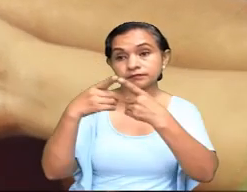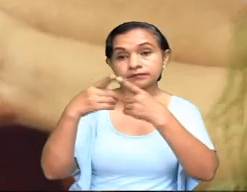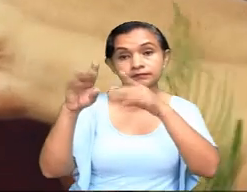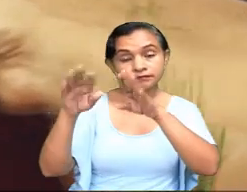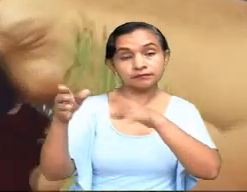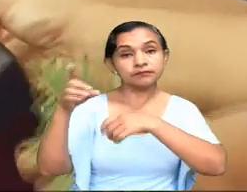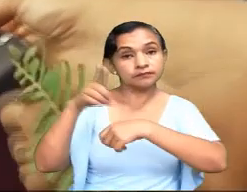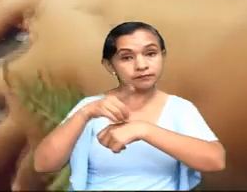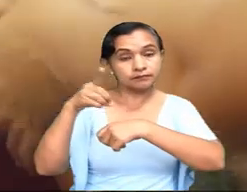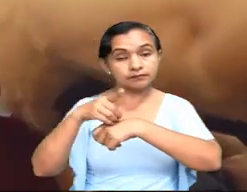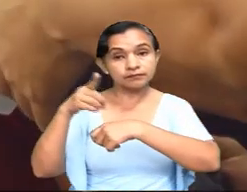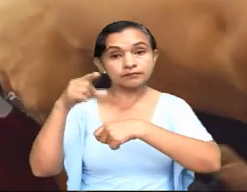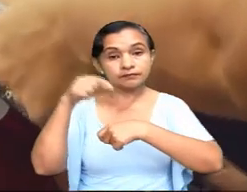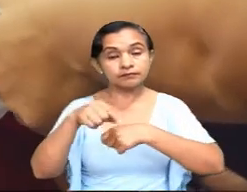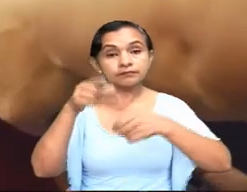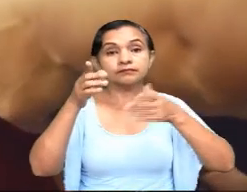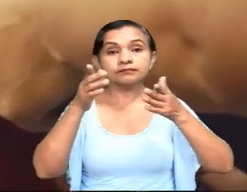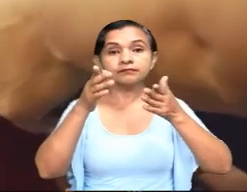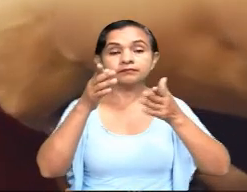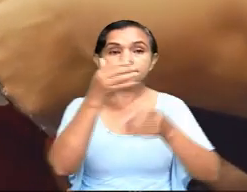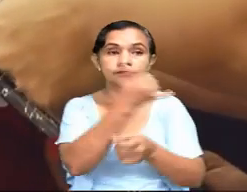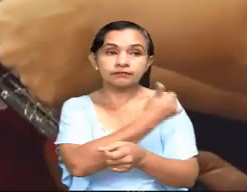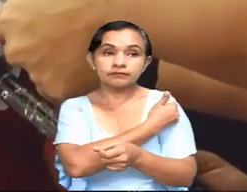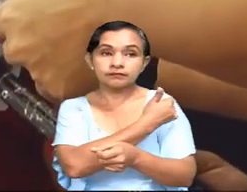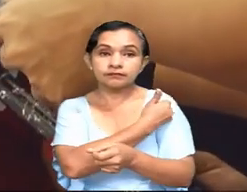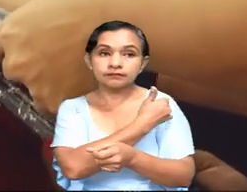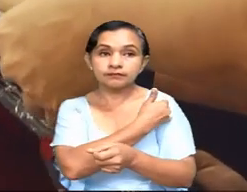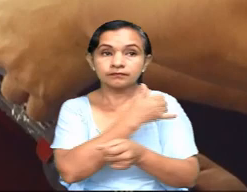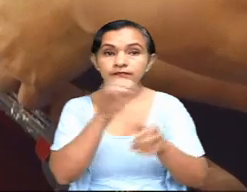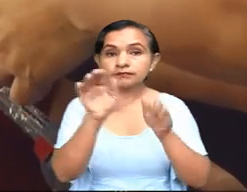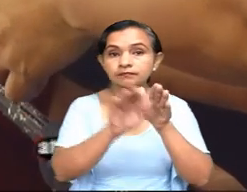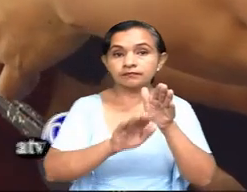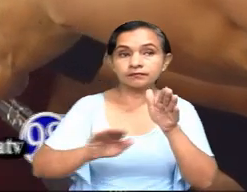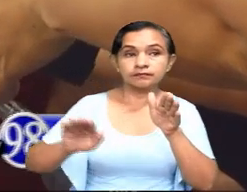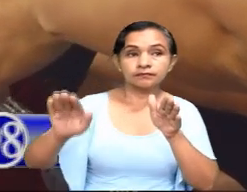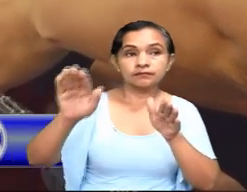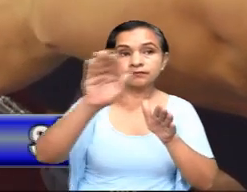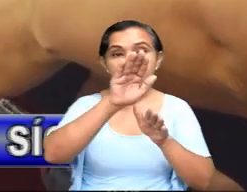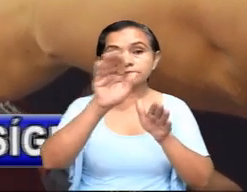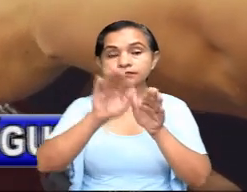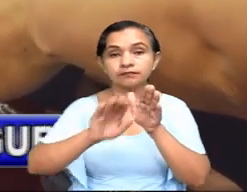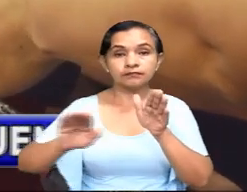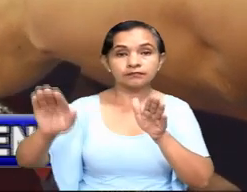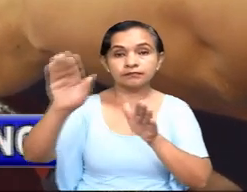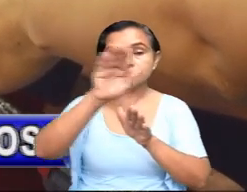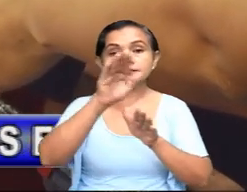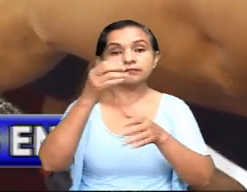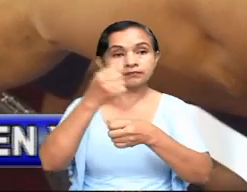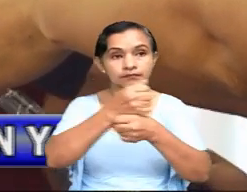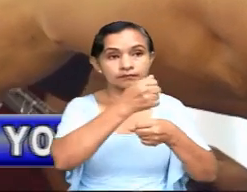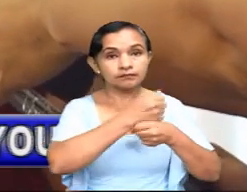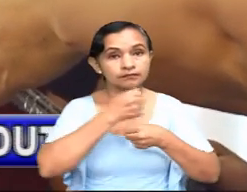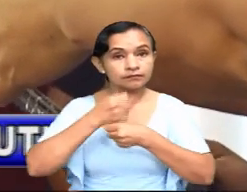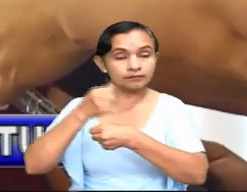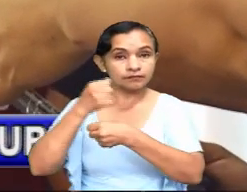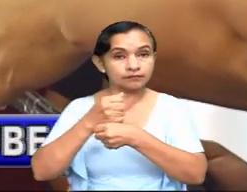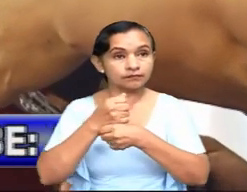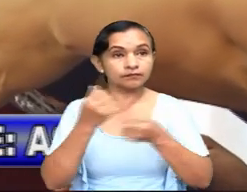que tiene este hospital más de 100 años de estar funcionando.